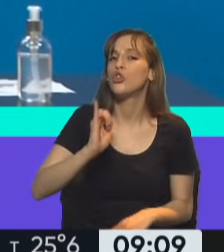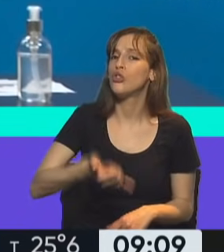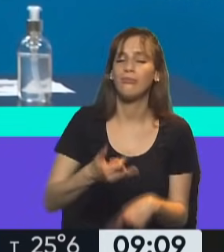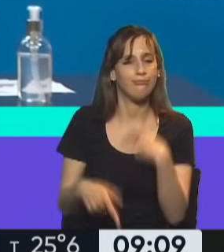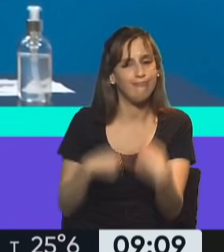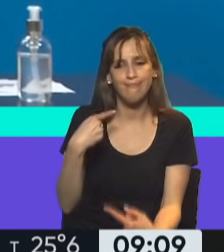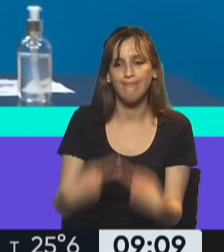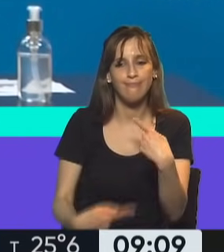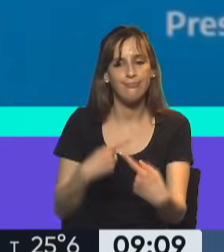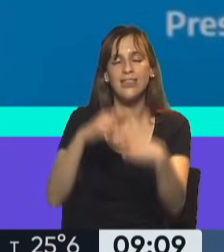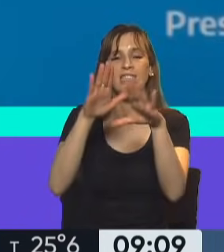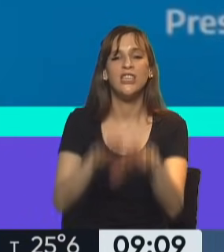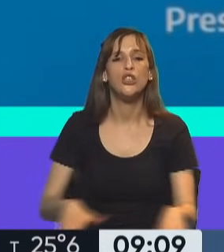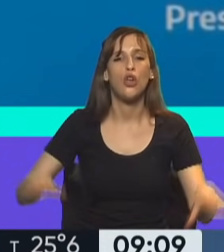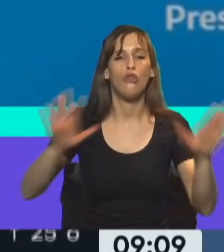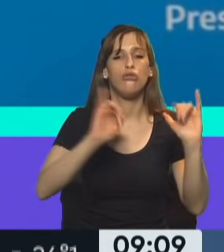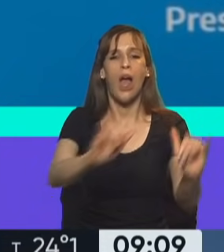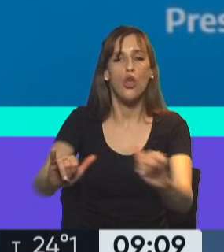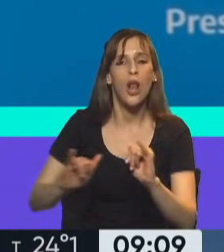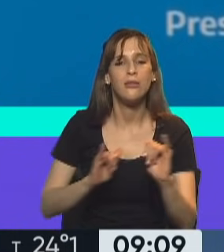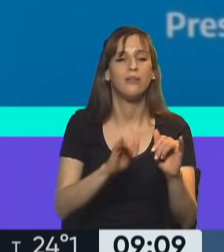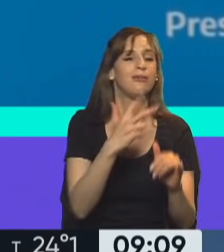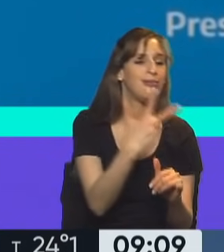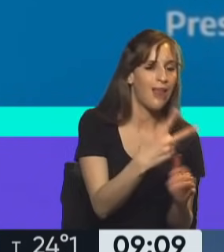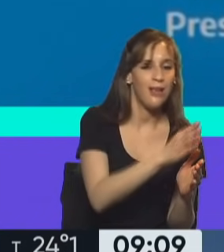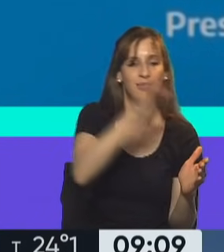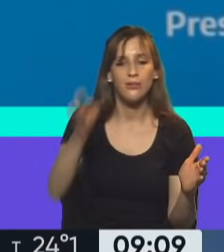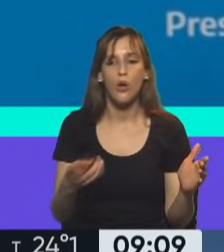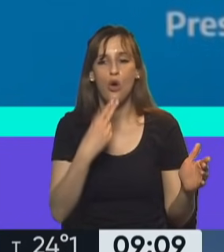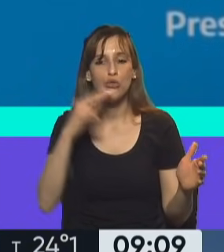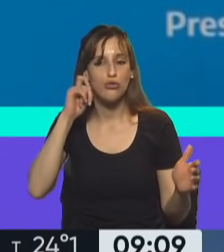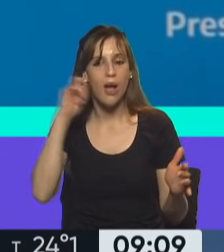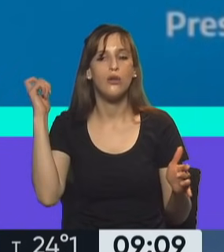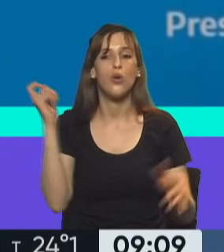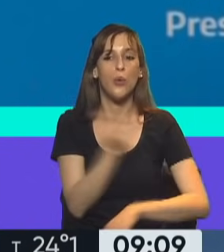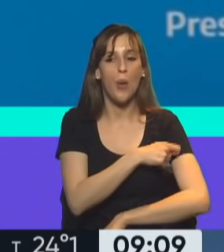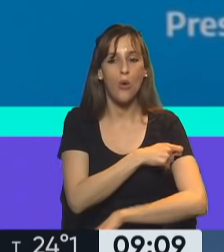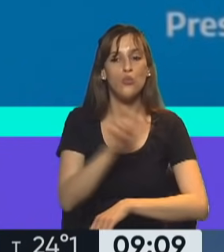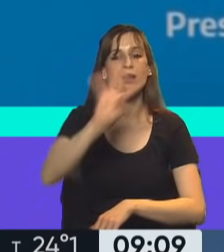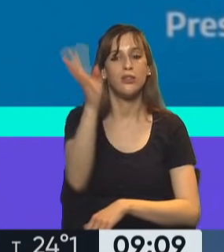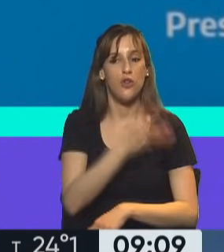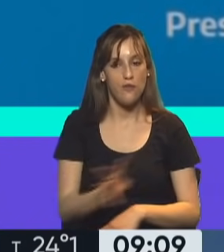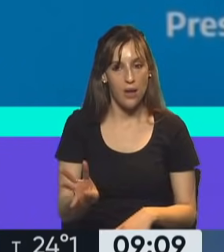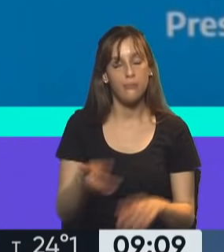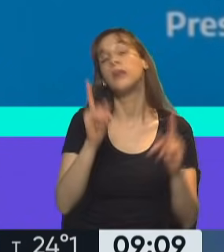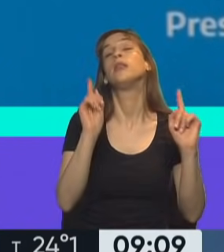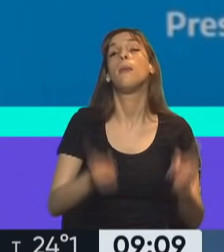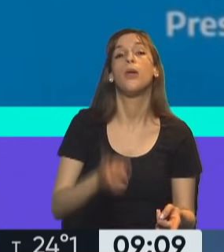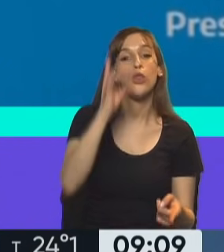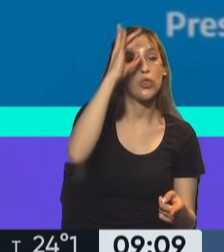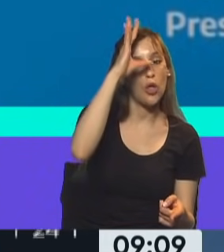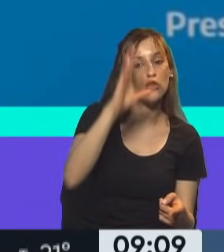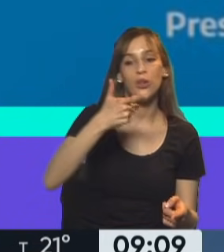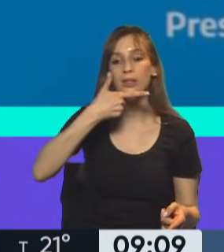de niños, niñas y adolescentes entre 3 y 11 años con la vacuna Sinopharm, y entre 12 y 17 años con la